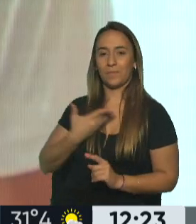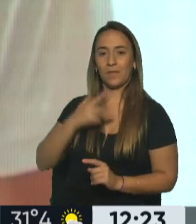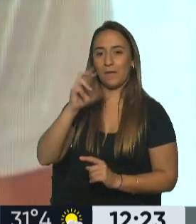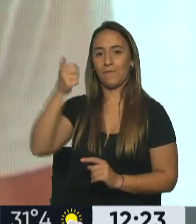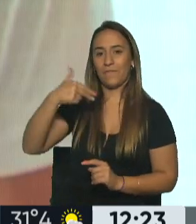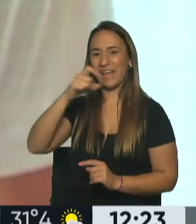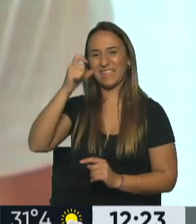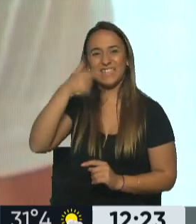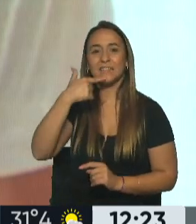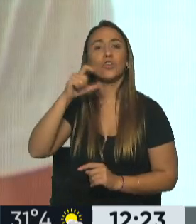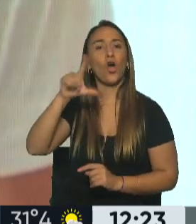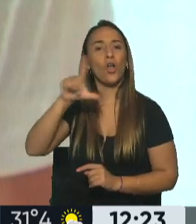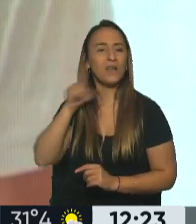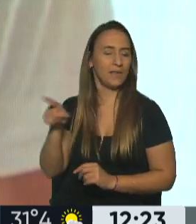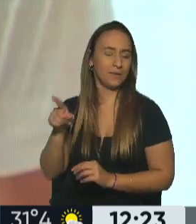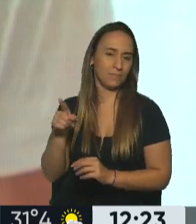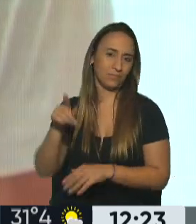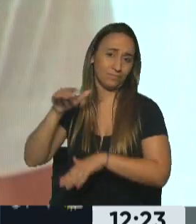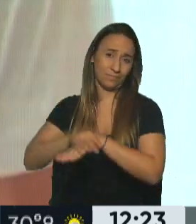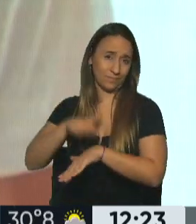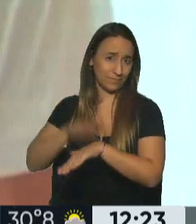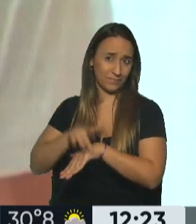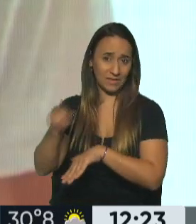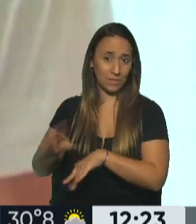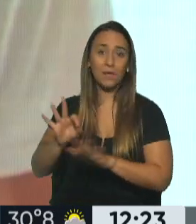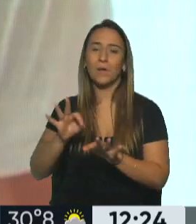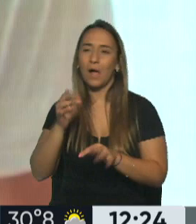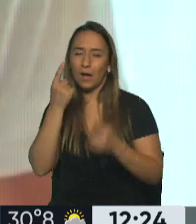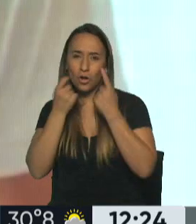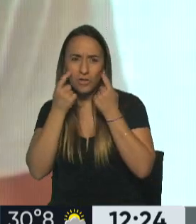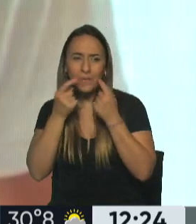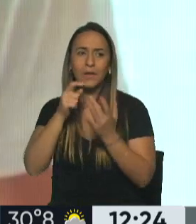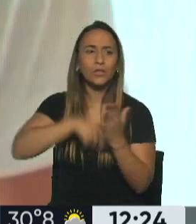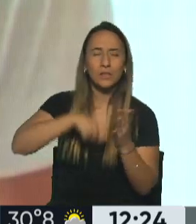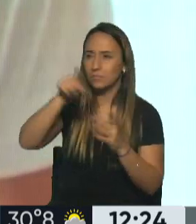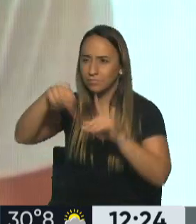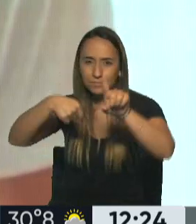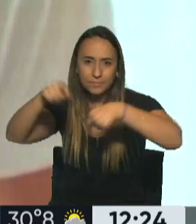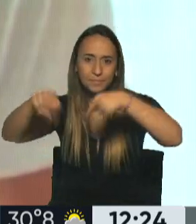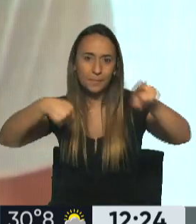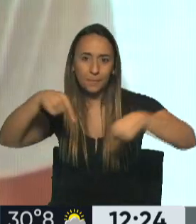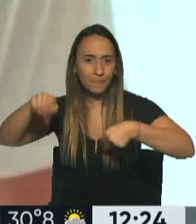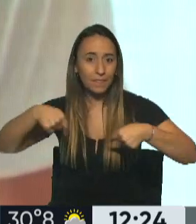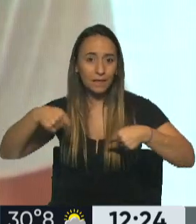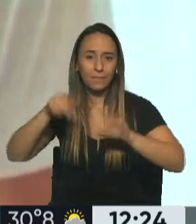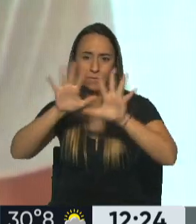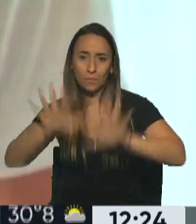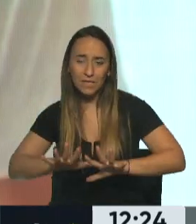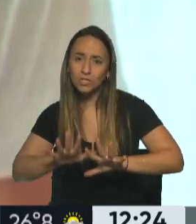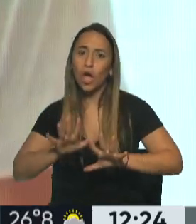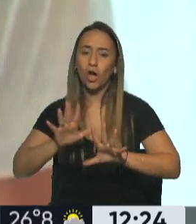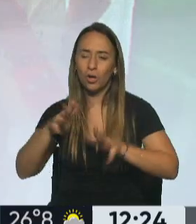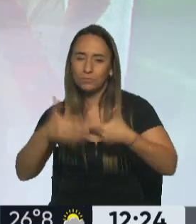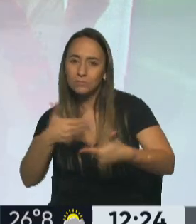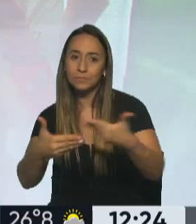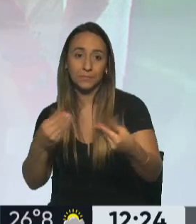tiene Vital importancia en este tipo de situaciones en las contrataciones lo que significan los procesos y también en la evolución de los jugadores bueno en